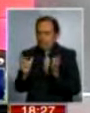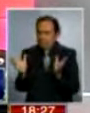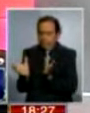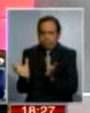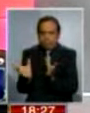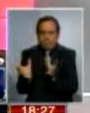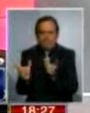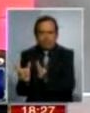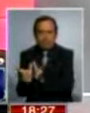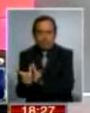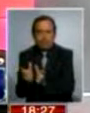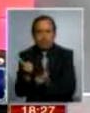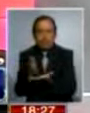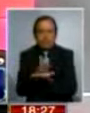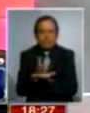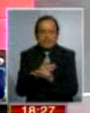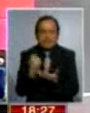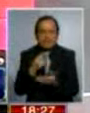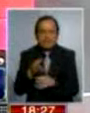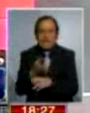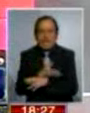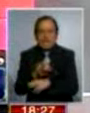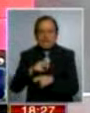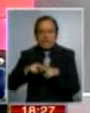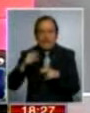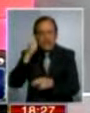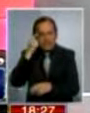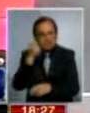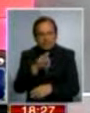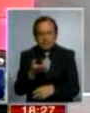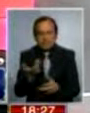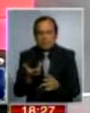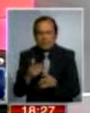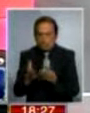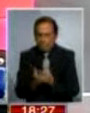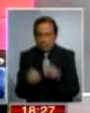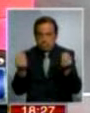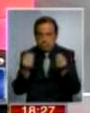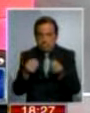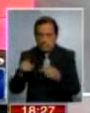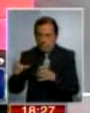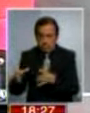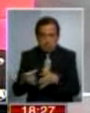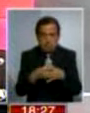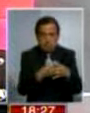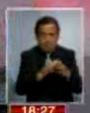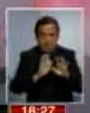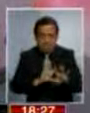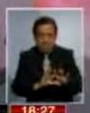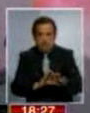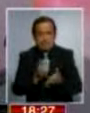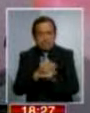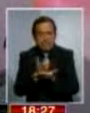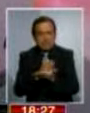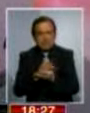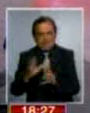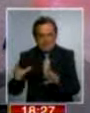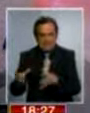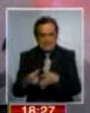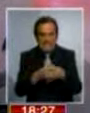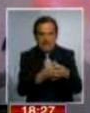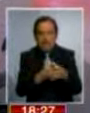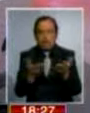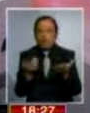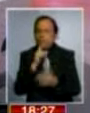población ¿Pero cuál penal. ¿Cuál era la planificación? ¿Qué era lo que pretendían hacer los gendarmes en ese momento cuando se produce la fuga? ¿Las iban a sacar? ¿Las iban a dejar en el patio? La planificación es sacarlas, pero también.